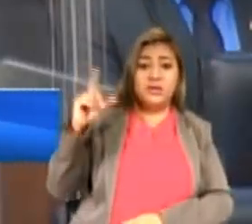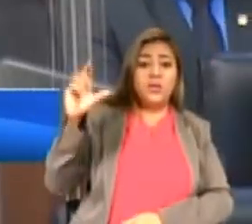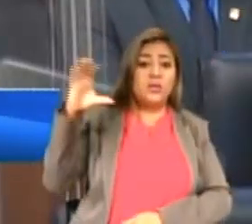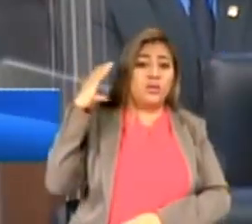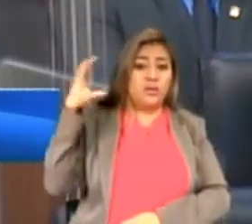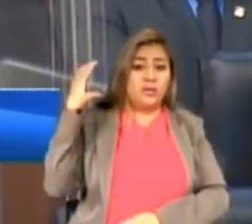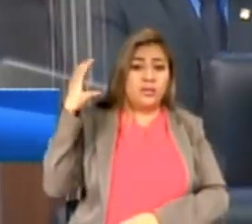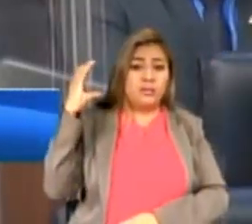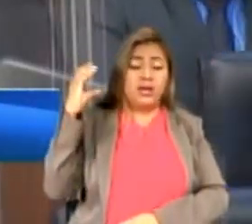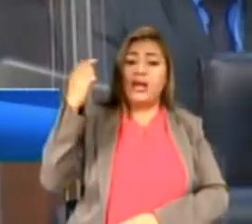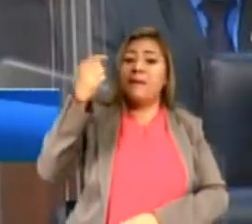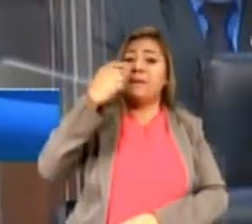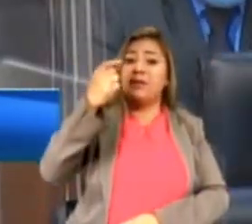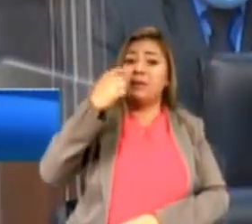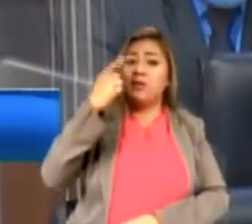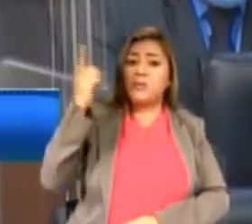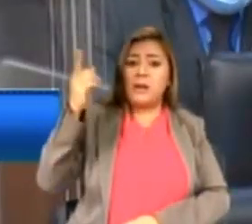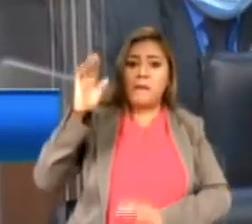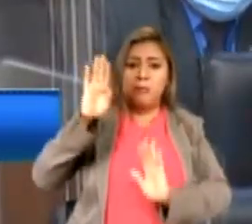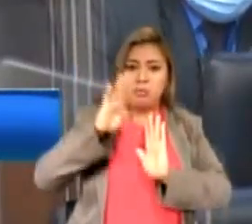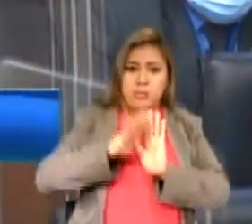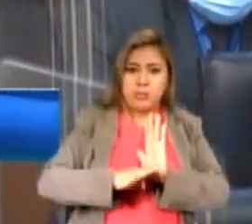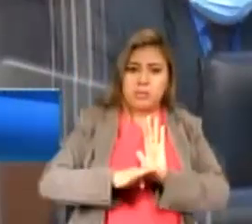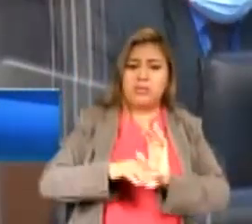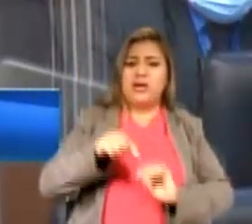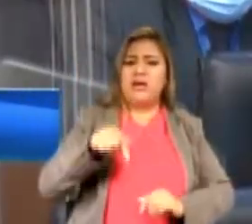medicamento Tansulesin SR.